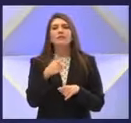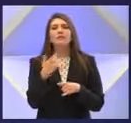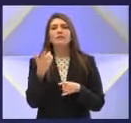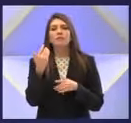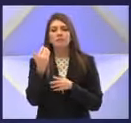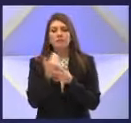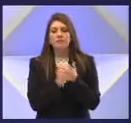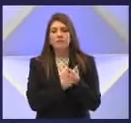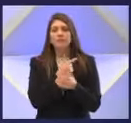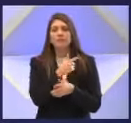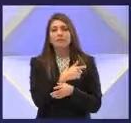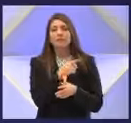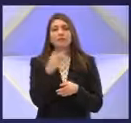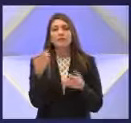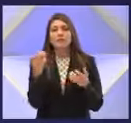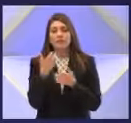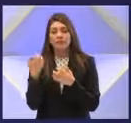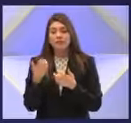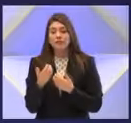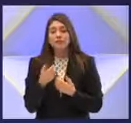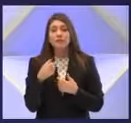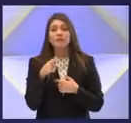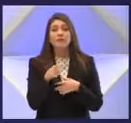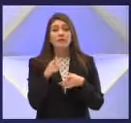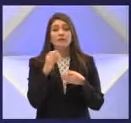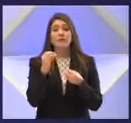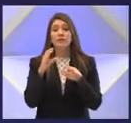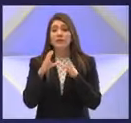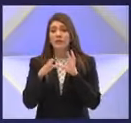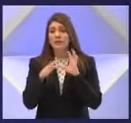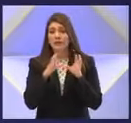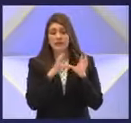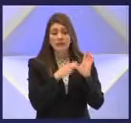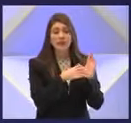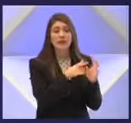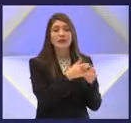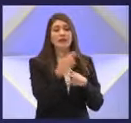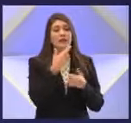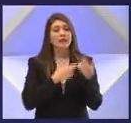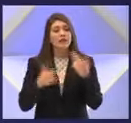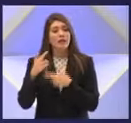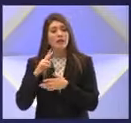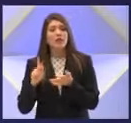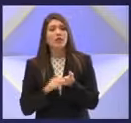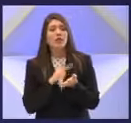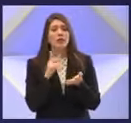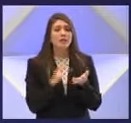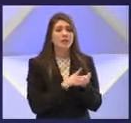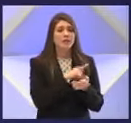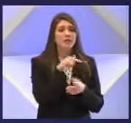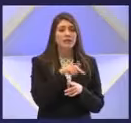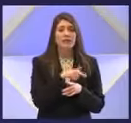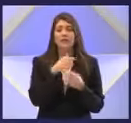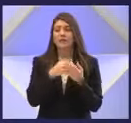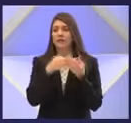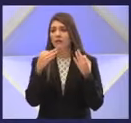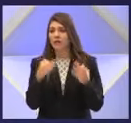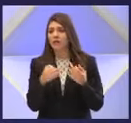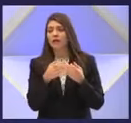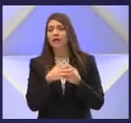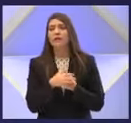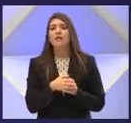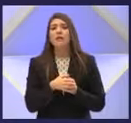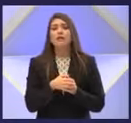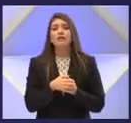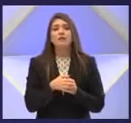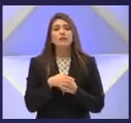miles de satélites envolviendo a la tierra hay también un incremento importante y se ha mencionado poco pero